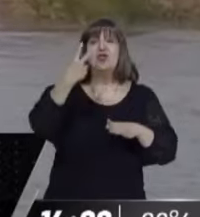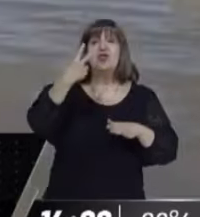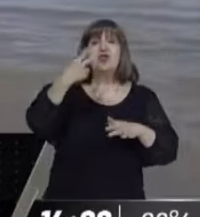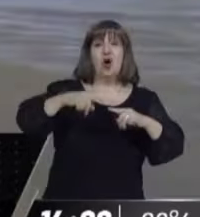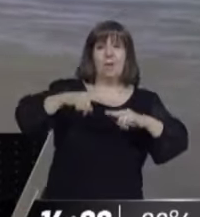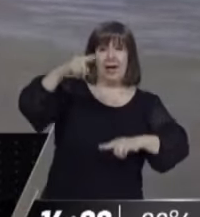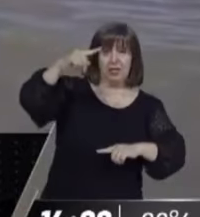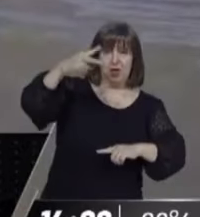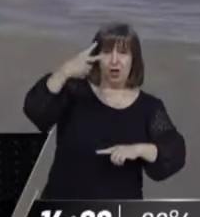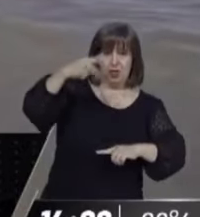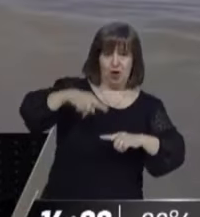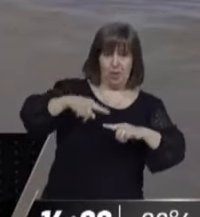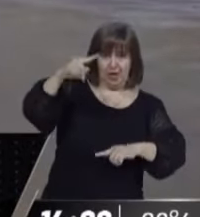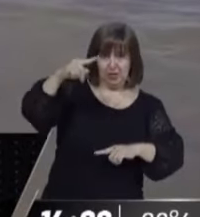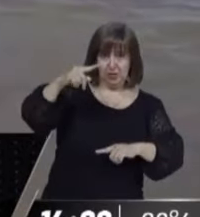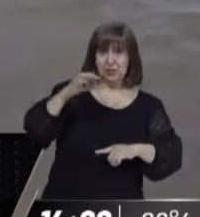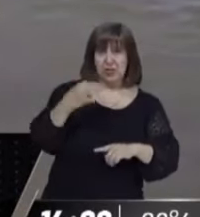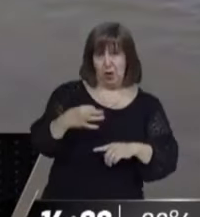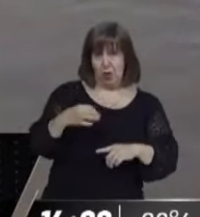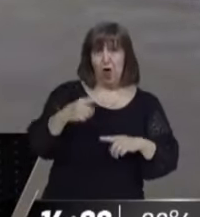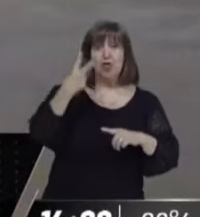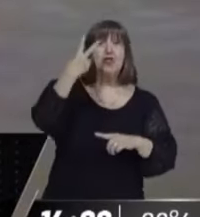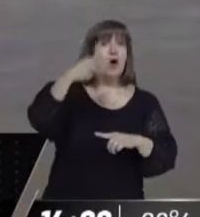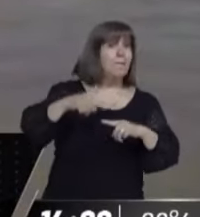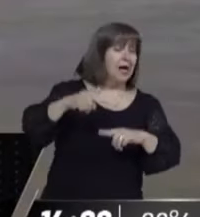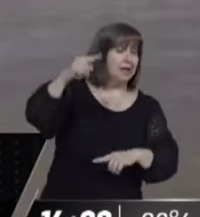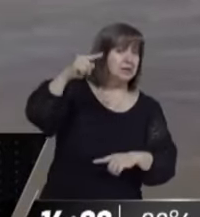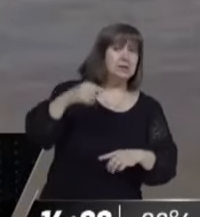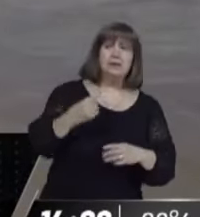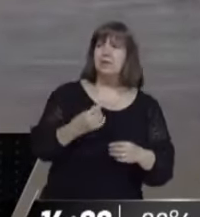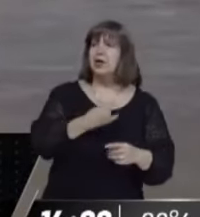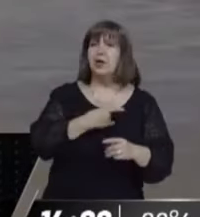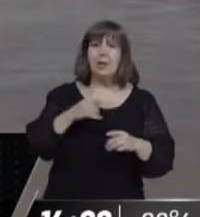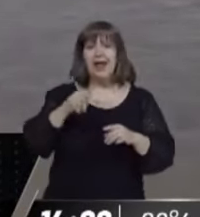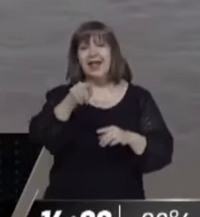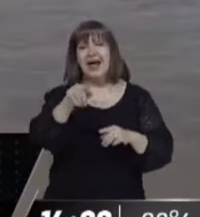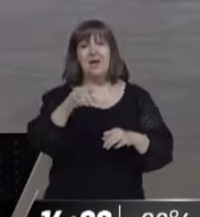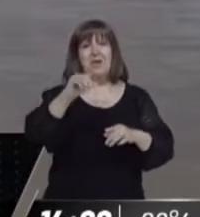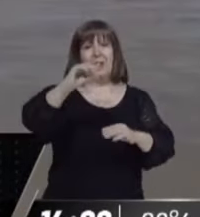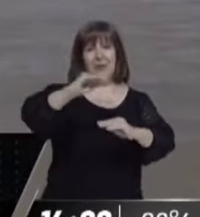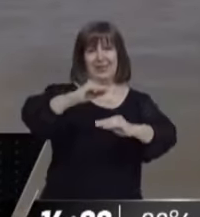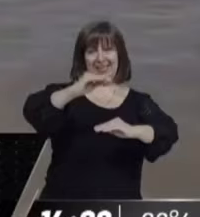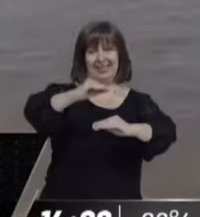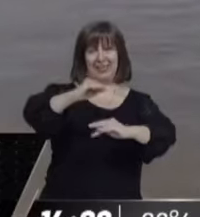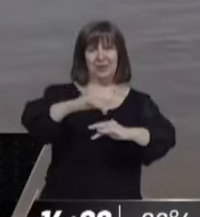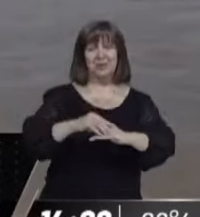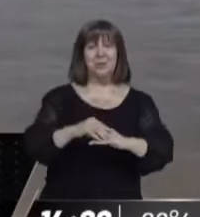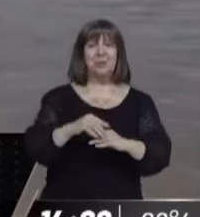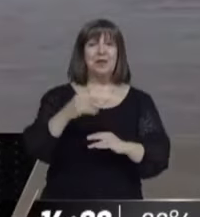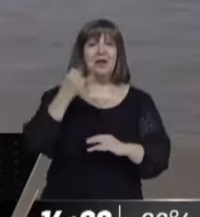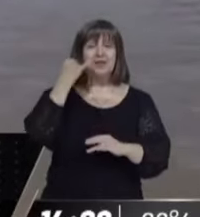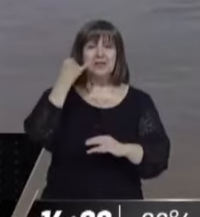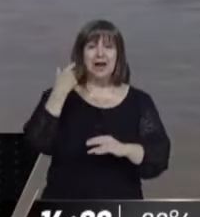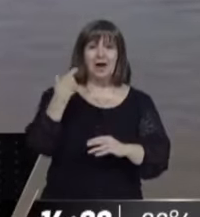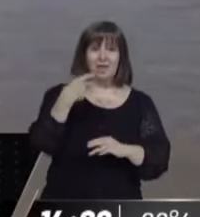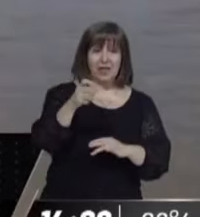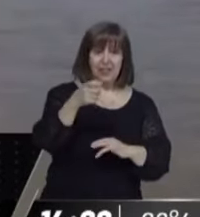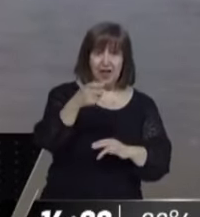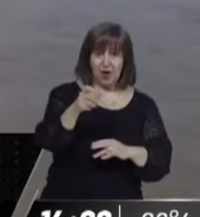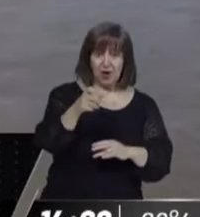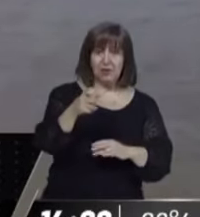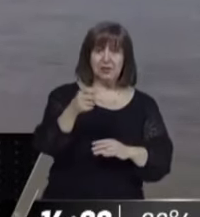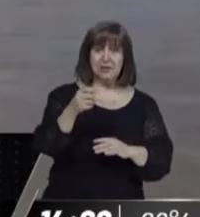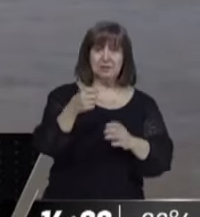2 metros, seguro. Claro, mira el caballo. Hay lugares donde es más bajito. Claro. Esa foto que mandamos, los videos que mandamos nosotros